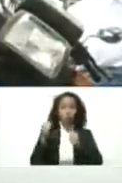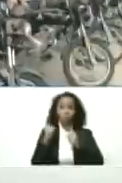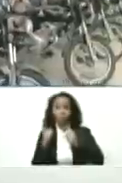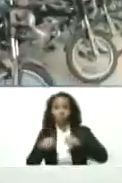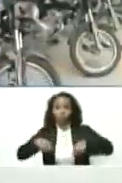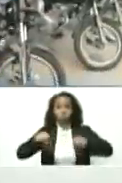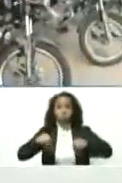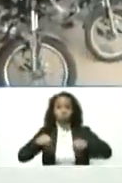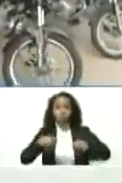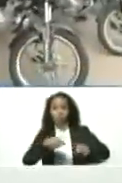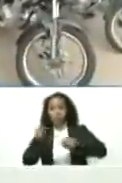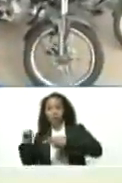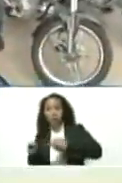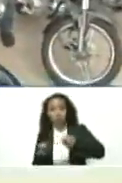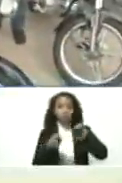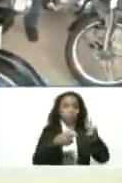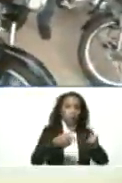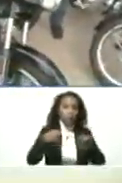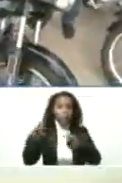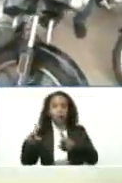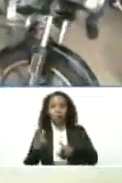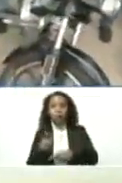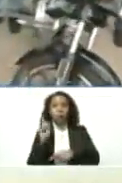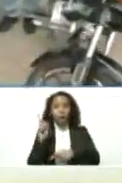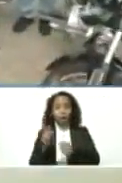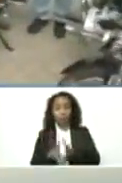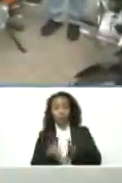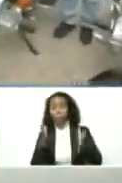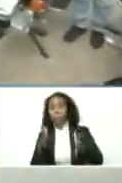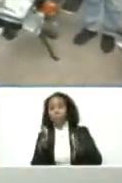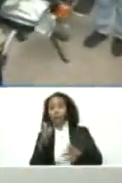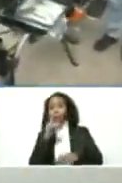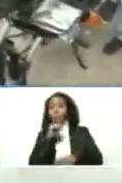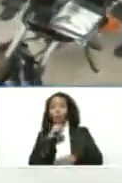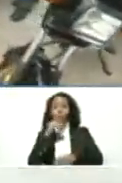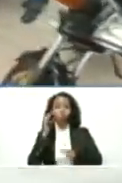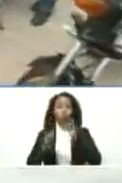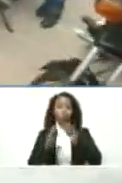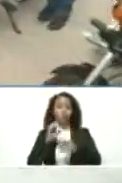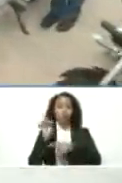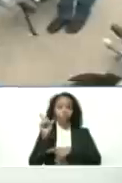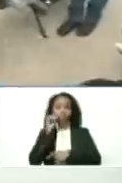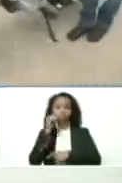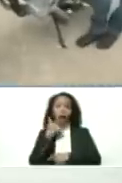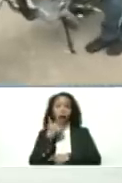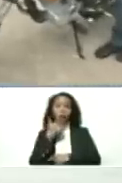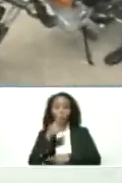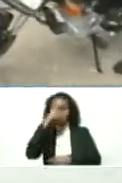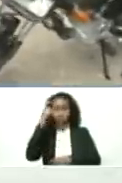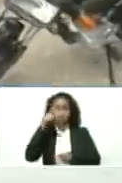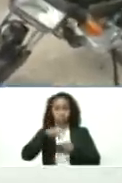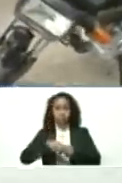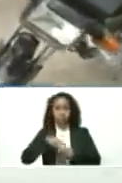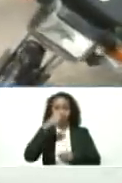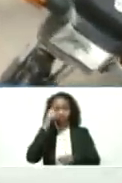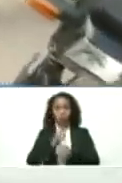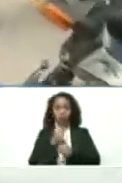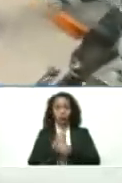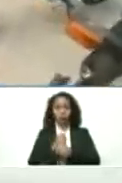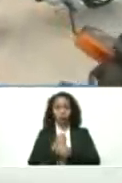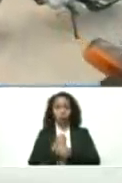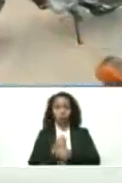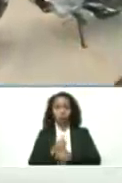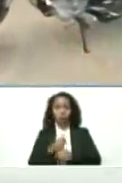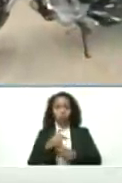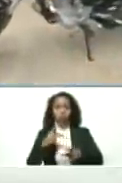el reparto allá. Es una tremenda injusticia si esos muchachos que dan su vida